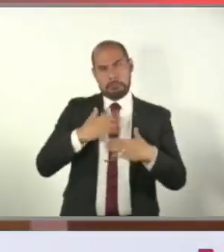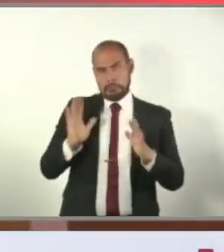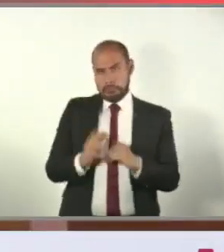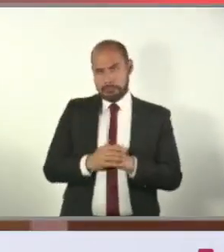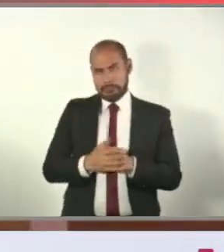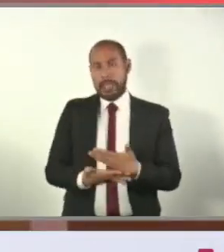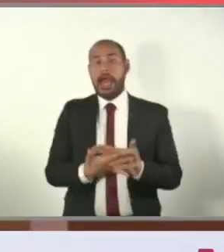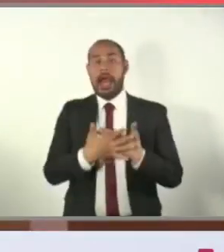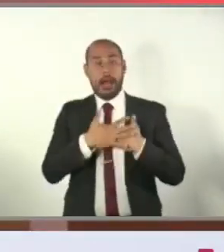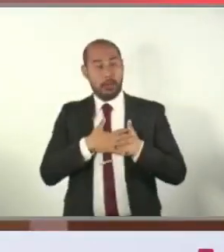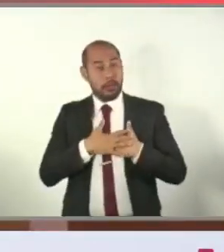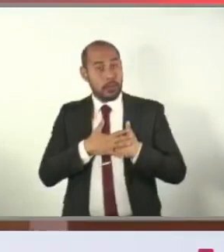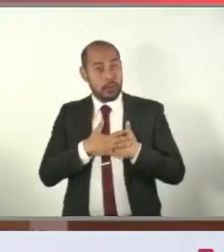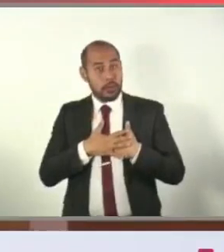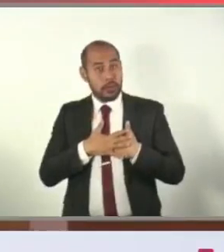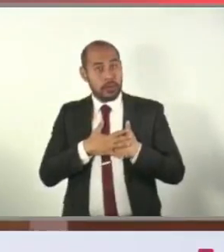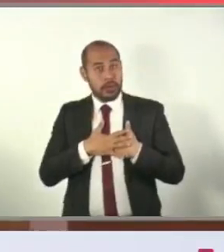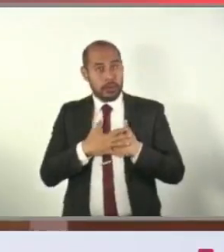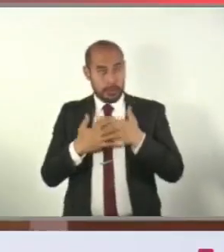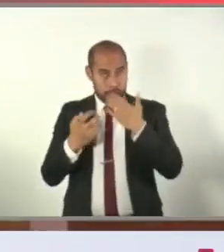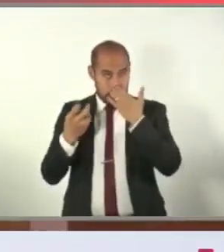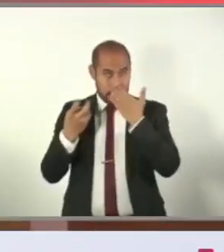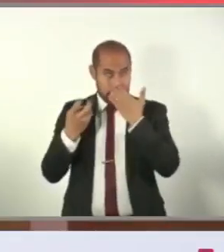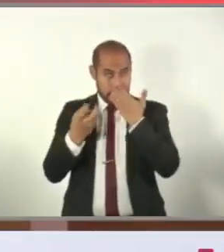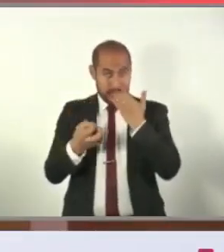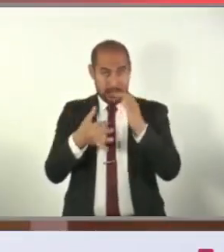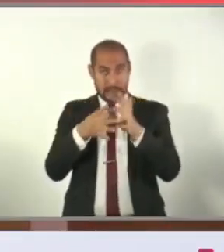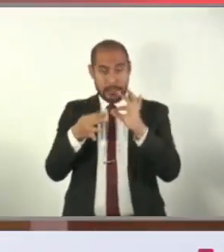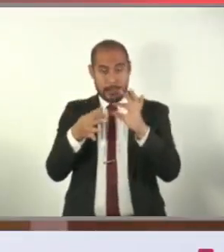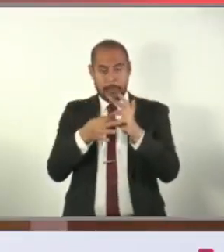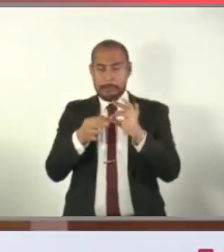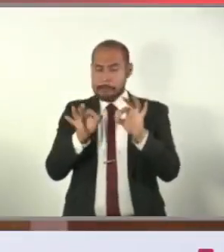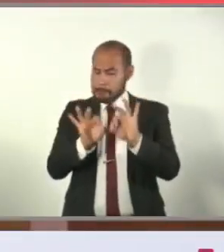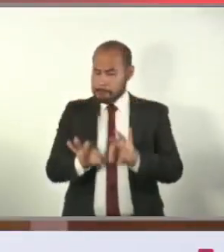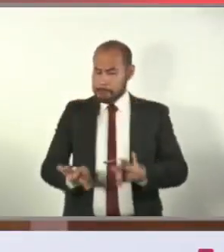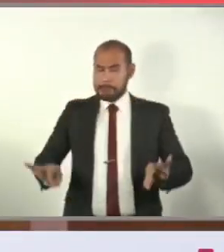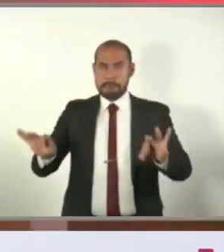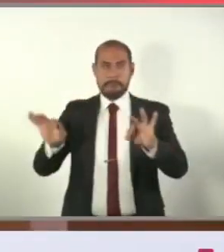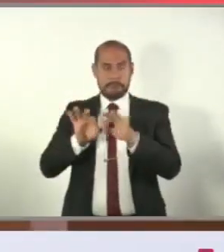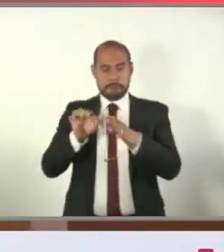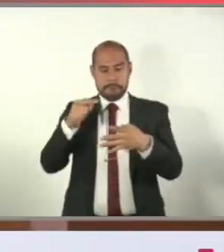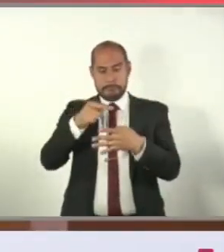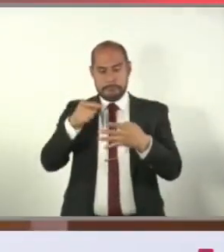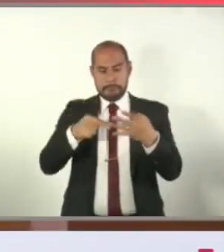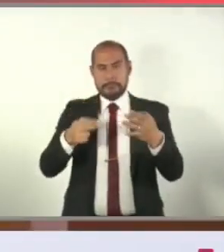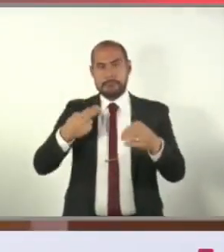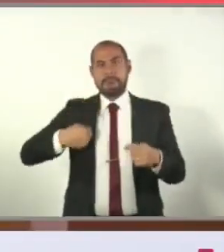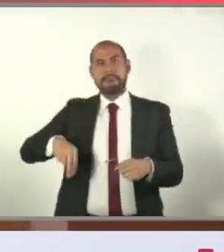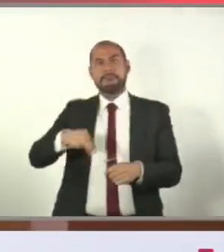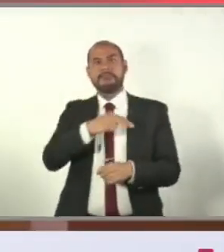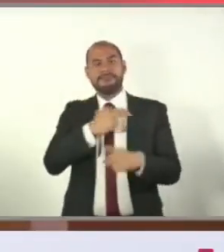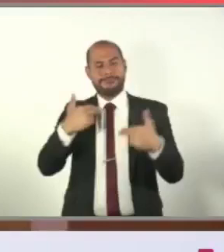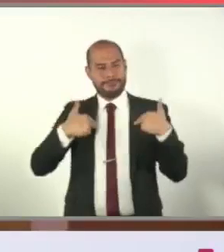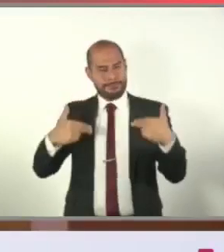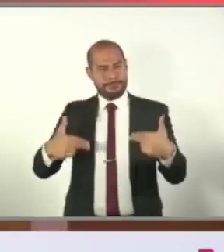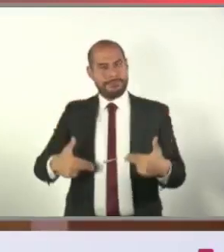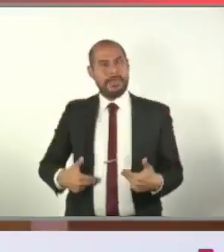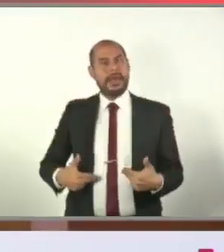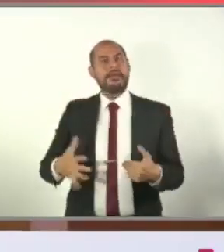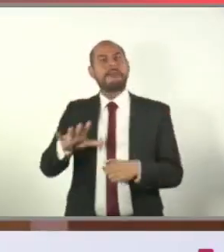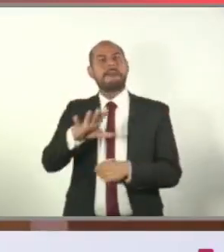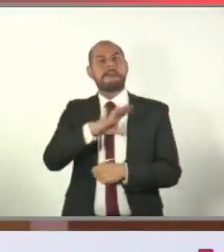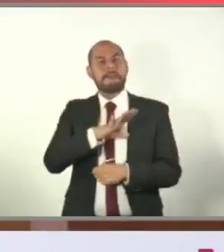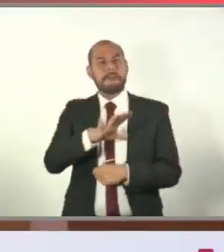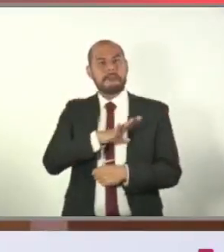El amor habla de lo fundamental que tenemos los seres humanos y